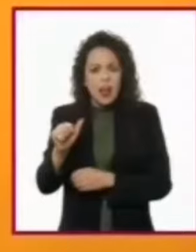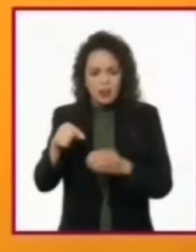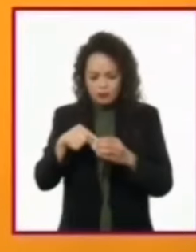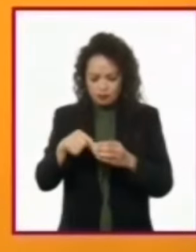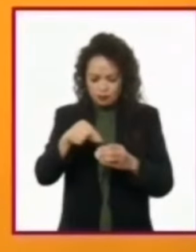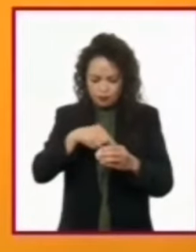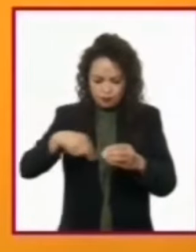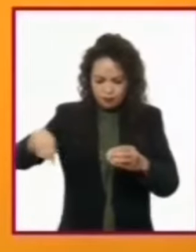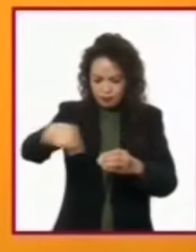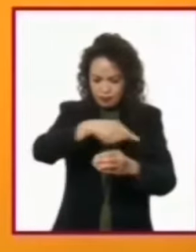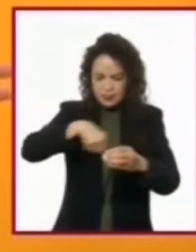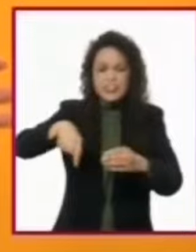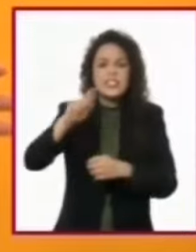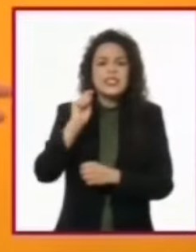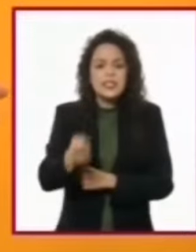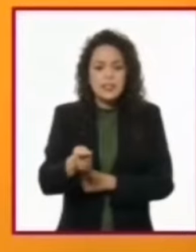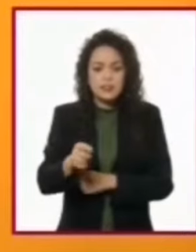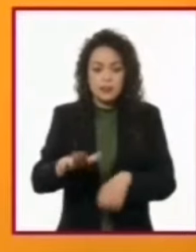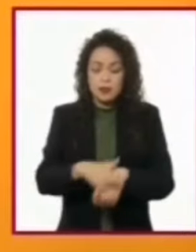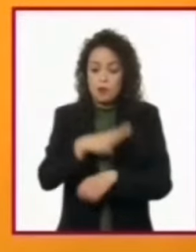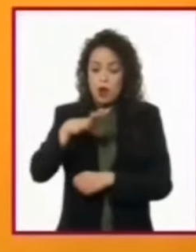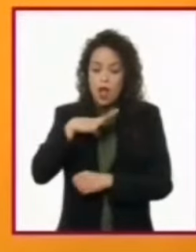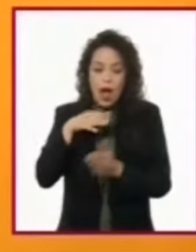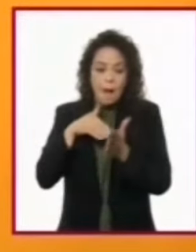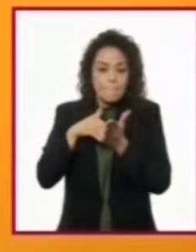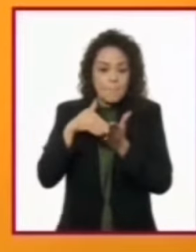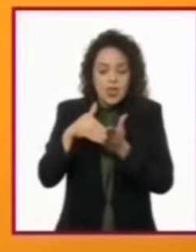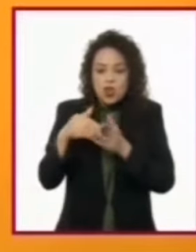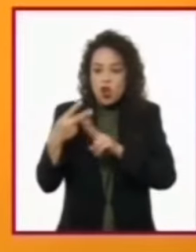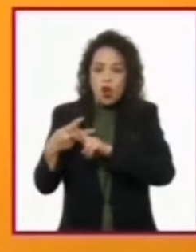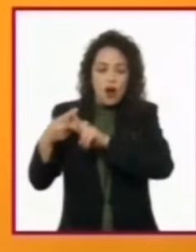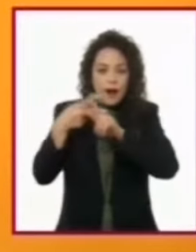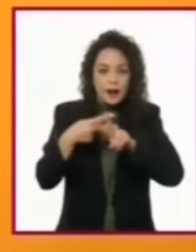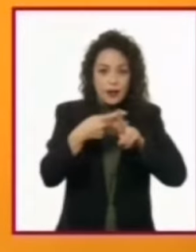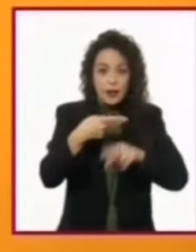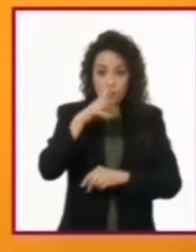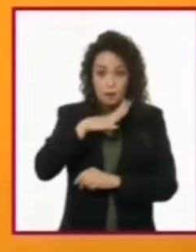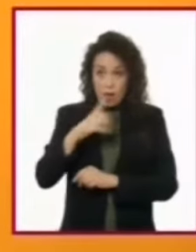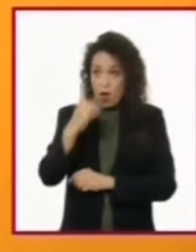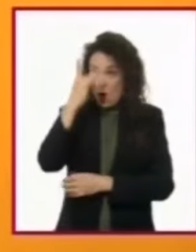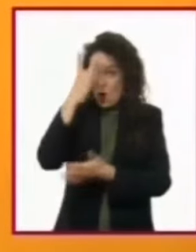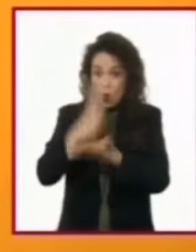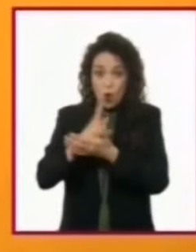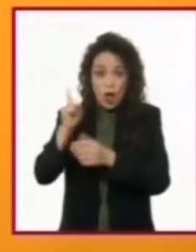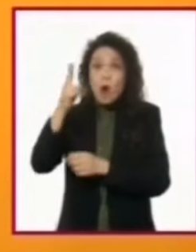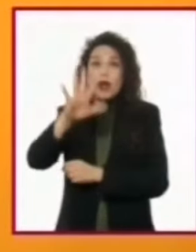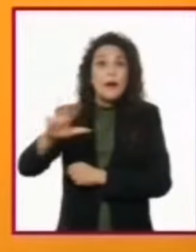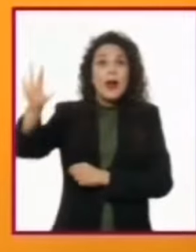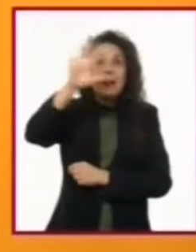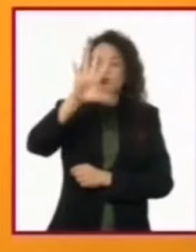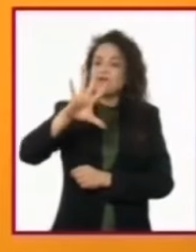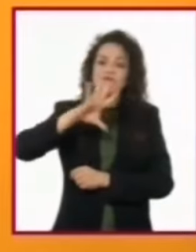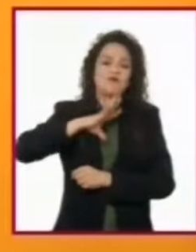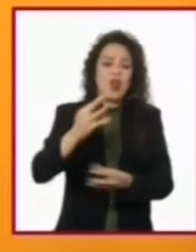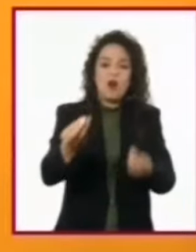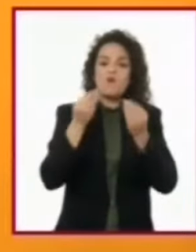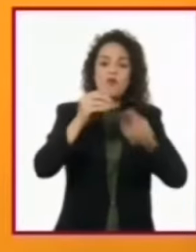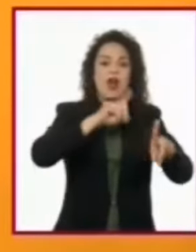porque una galaxia contiene millones de estrellas, pero no solo existe una galaxia en el universo, sino que hay muchas de ellas y de